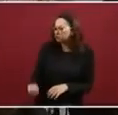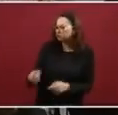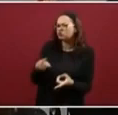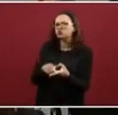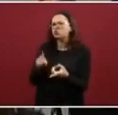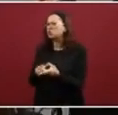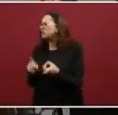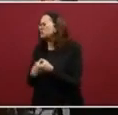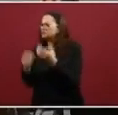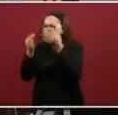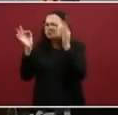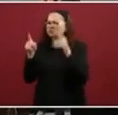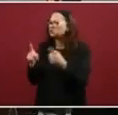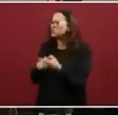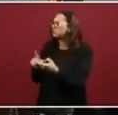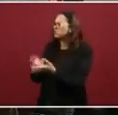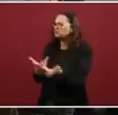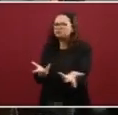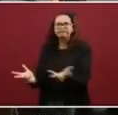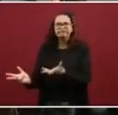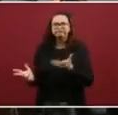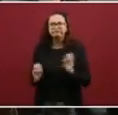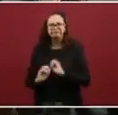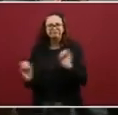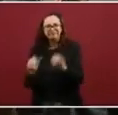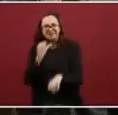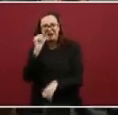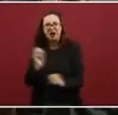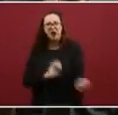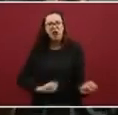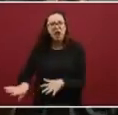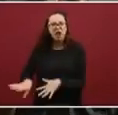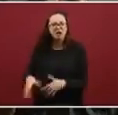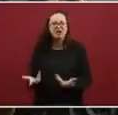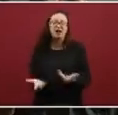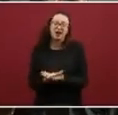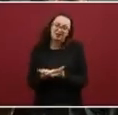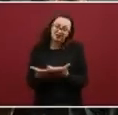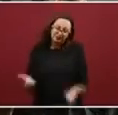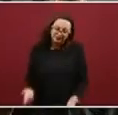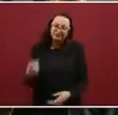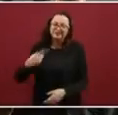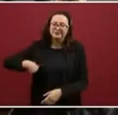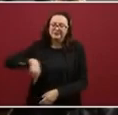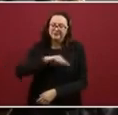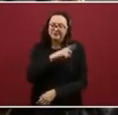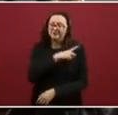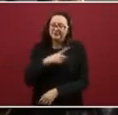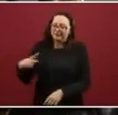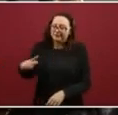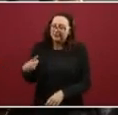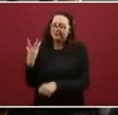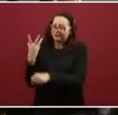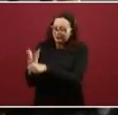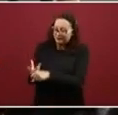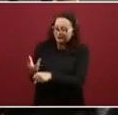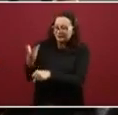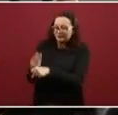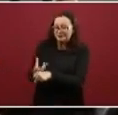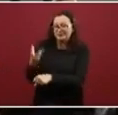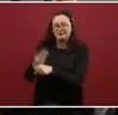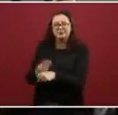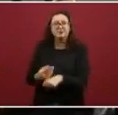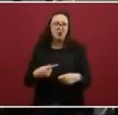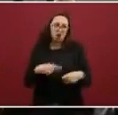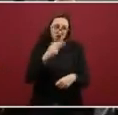dónde está la frontera? No hay nada. Entonces, El afán es, bueno, vamos a equilibrar el